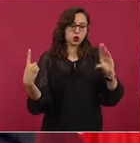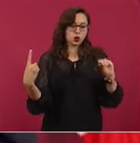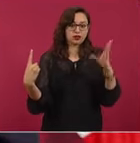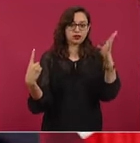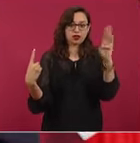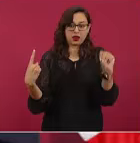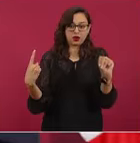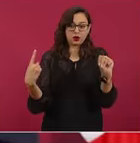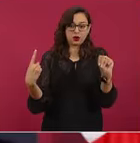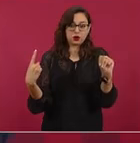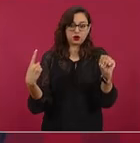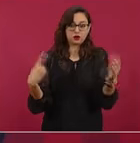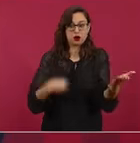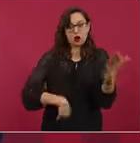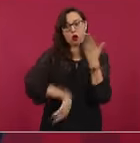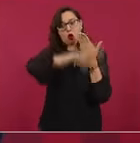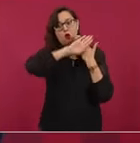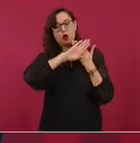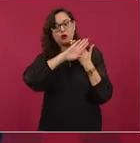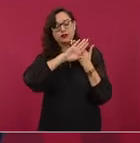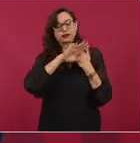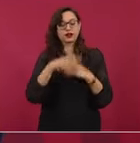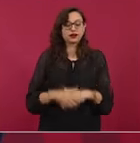99 en contra.